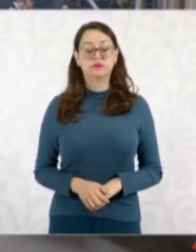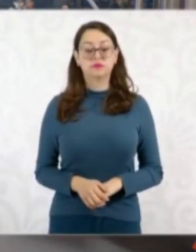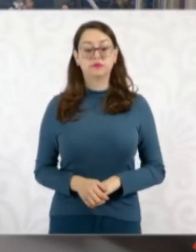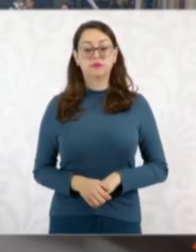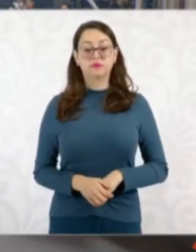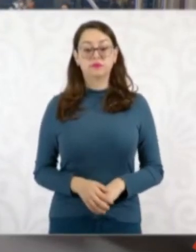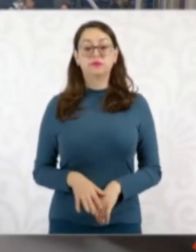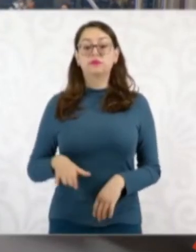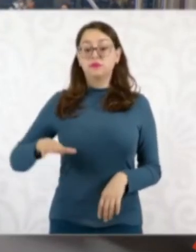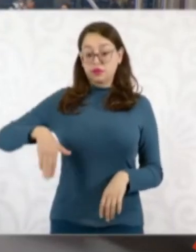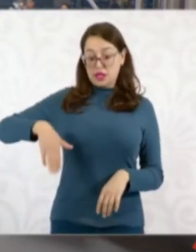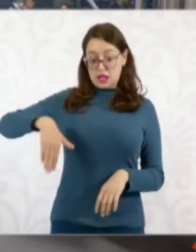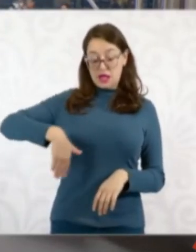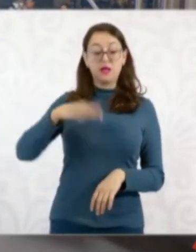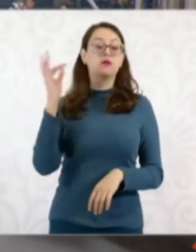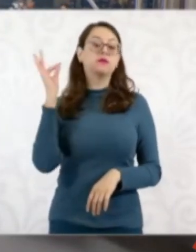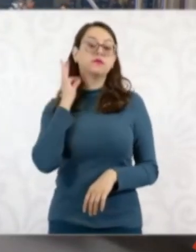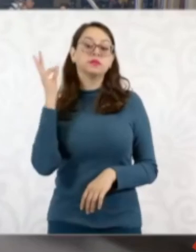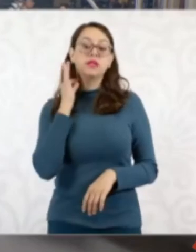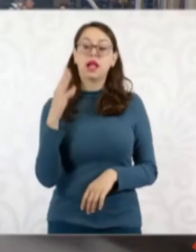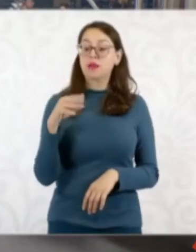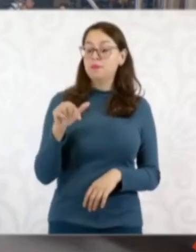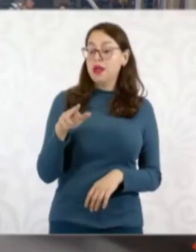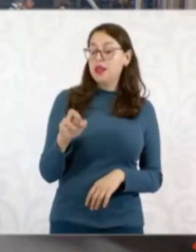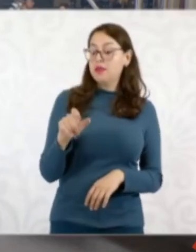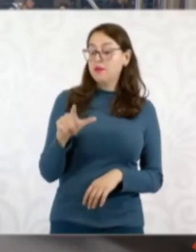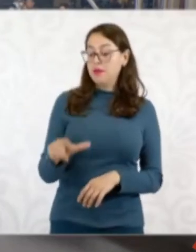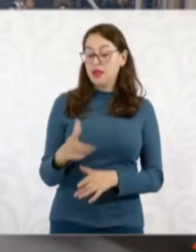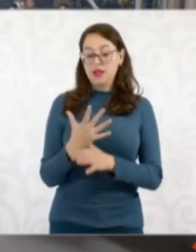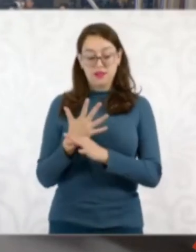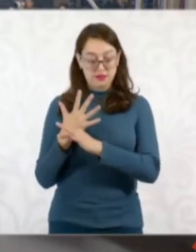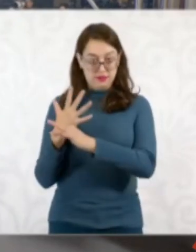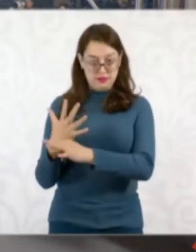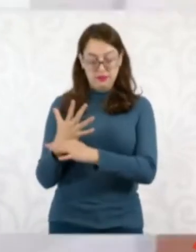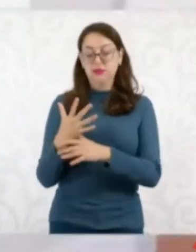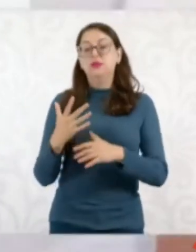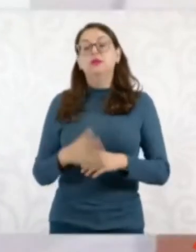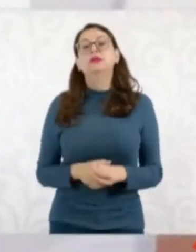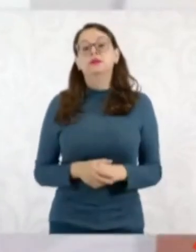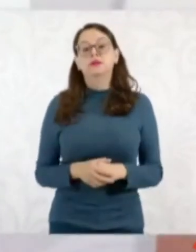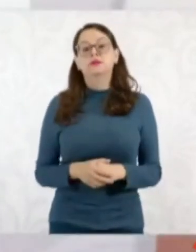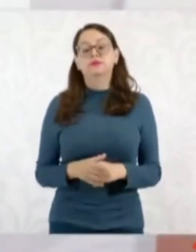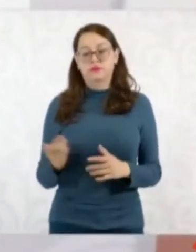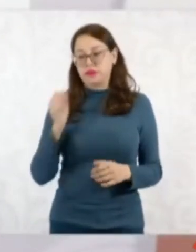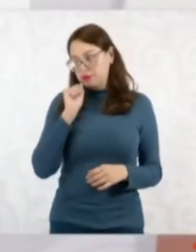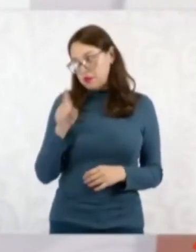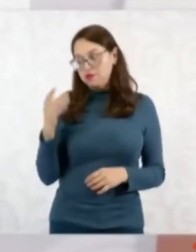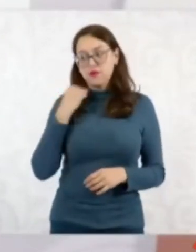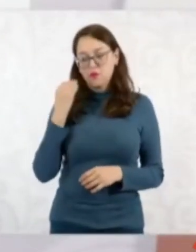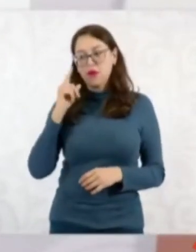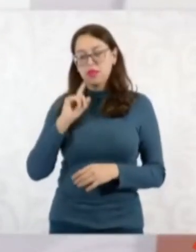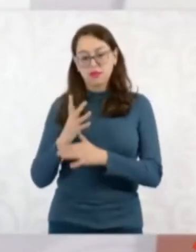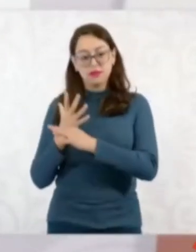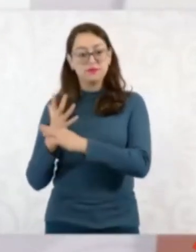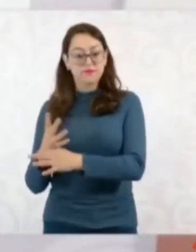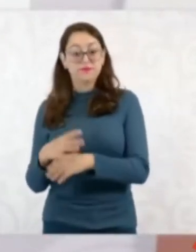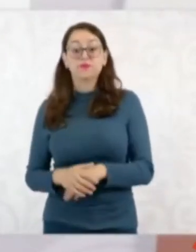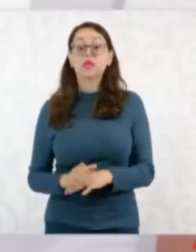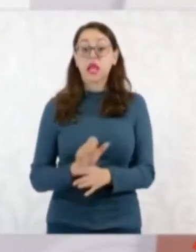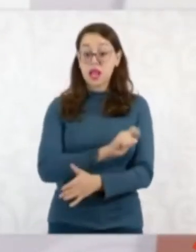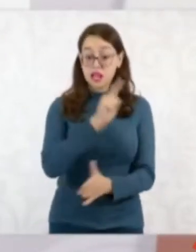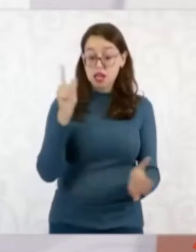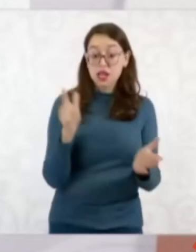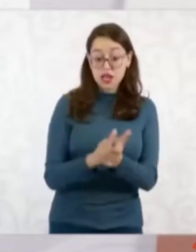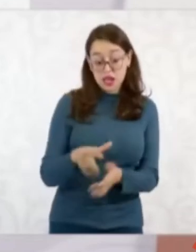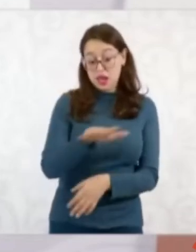la fiscal Maribel y también nuestra consejera, esta ley general no solo tiene aspectos de la